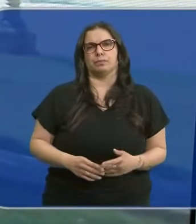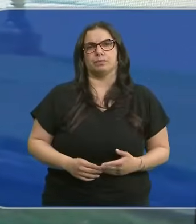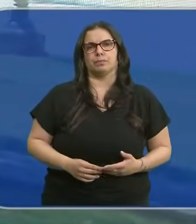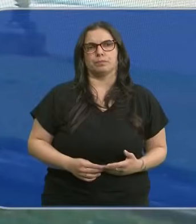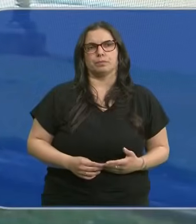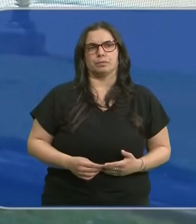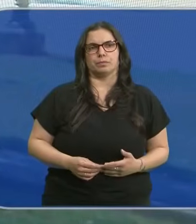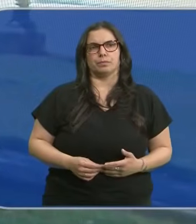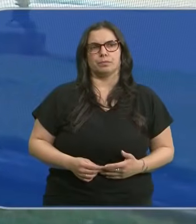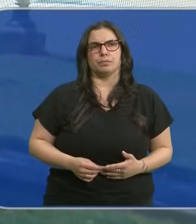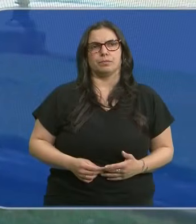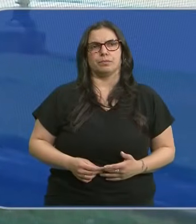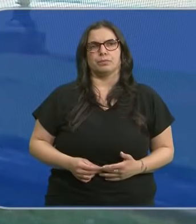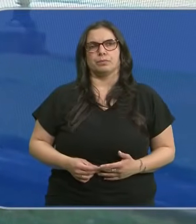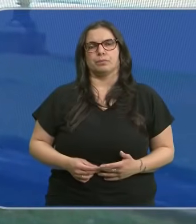Volvemos contigo, Lidia.